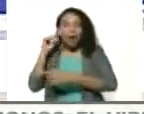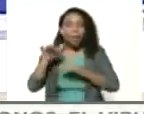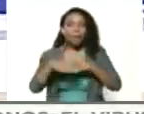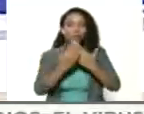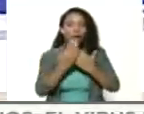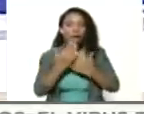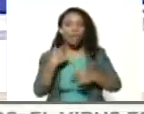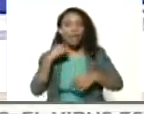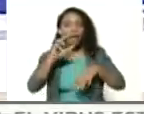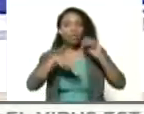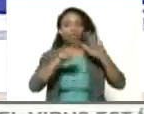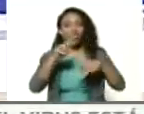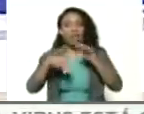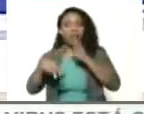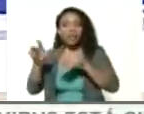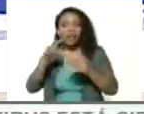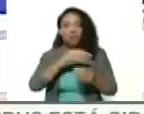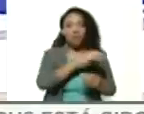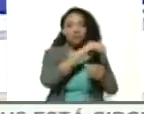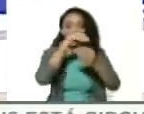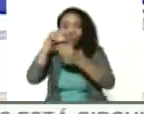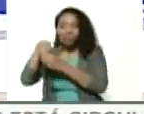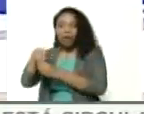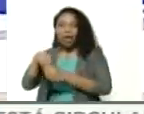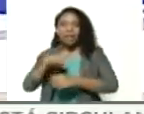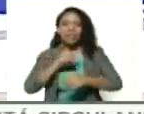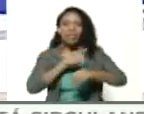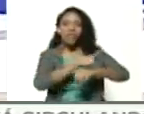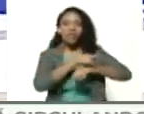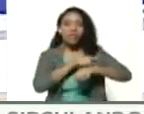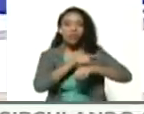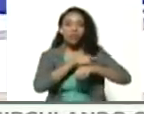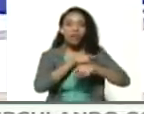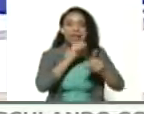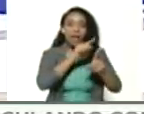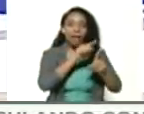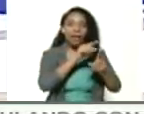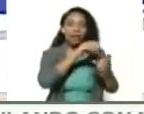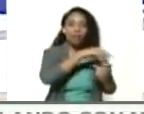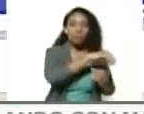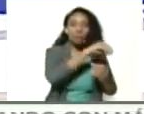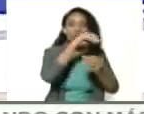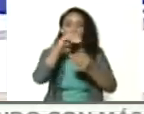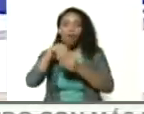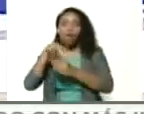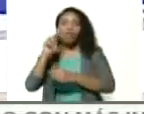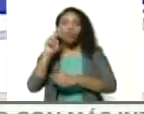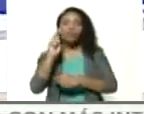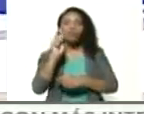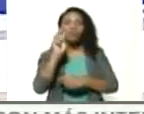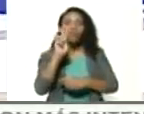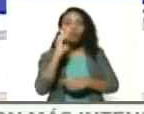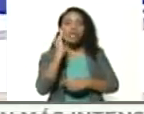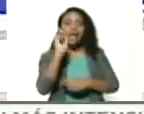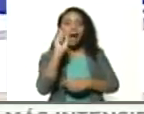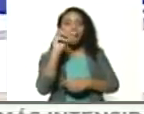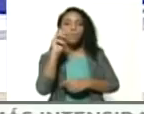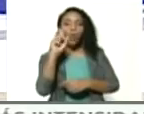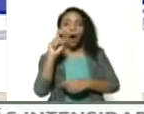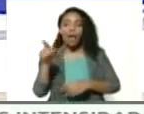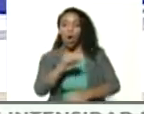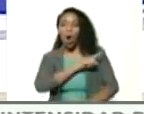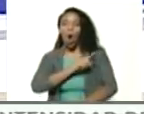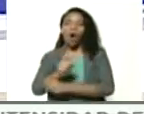al 13, lo trasladaron de Fuerte Tiuna hacia Turiamo. Dieron la orden de matar